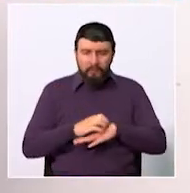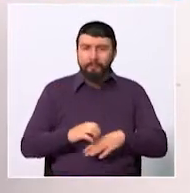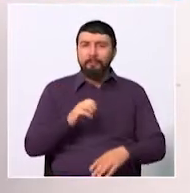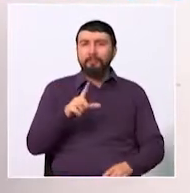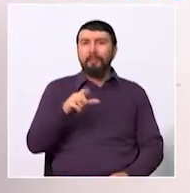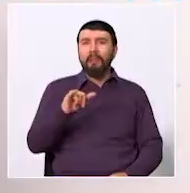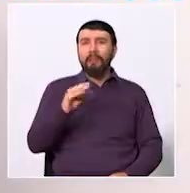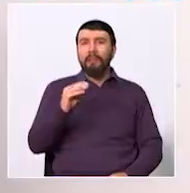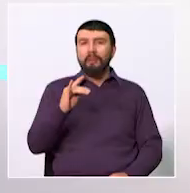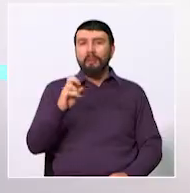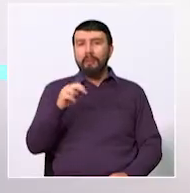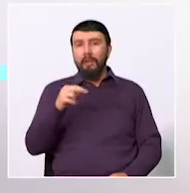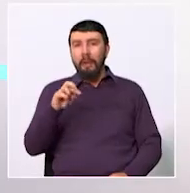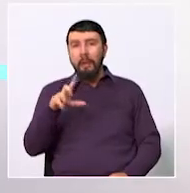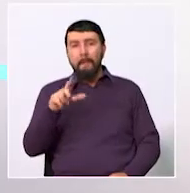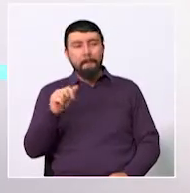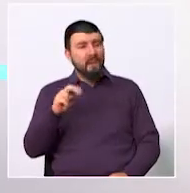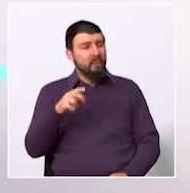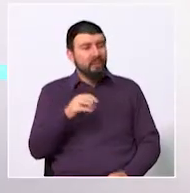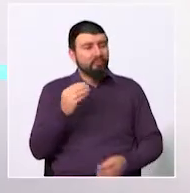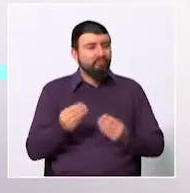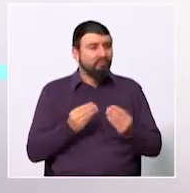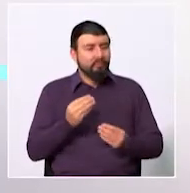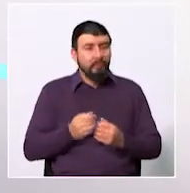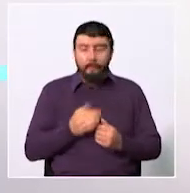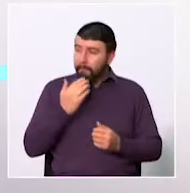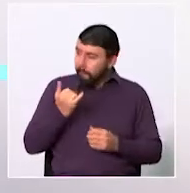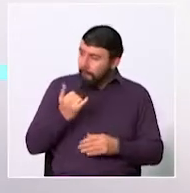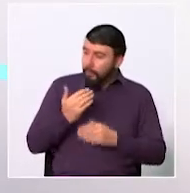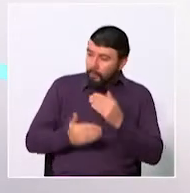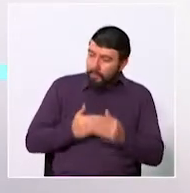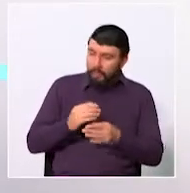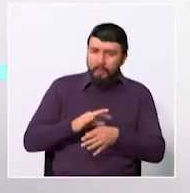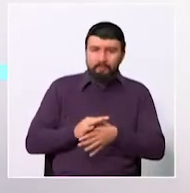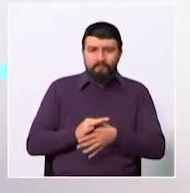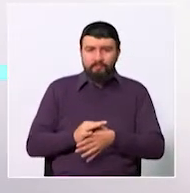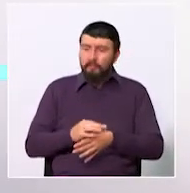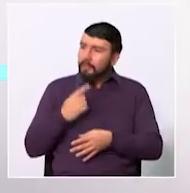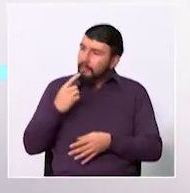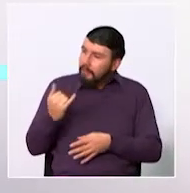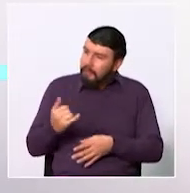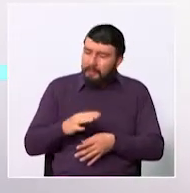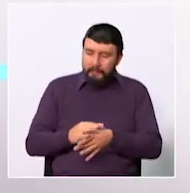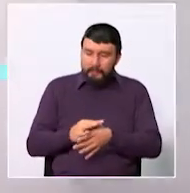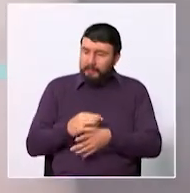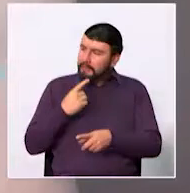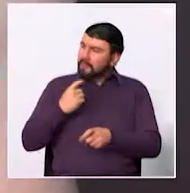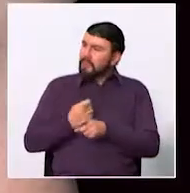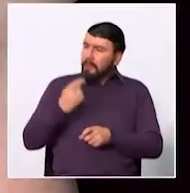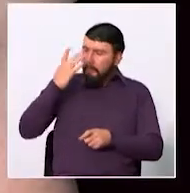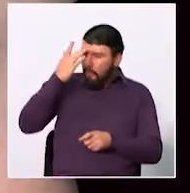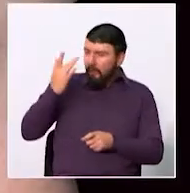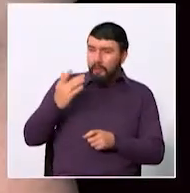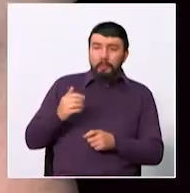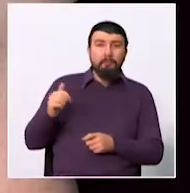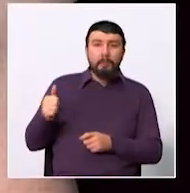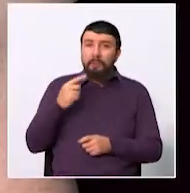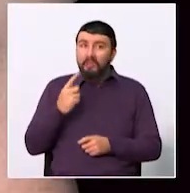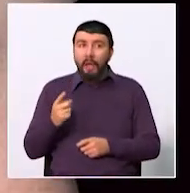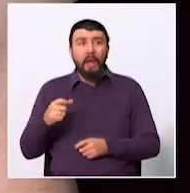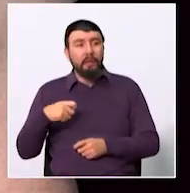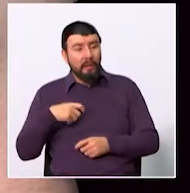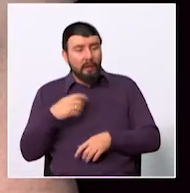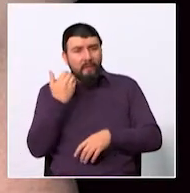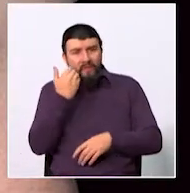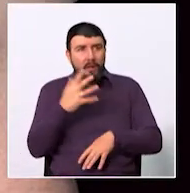el proceso dermatológico bueno porque yo digo que la dermatología es tan difícil porque mire lo que ella dice ah yo tengo una